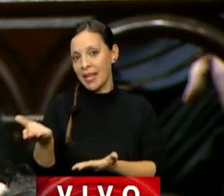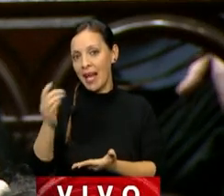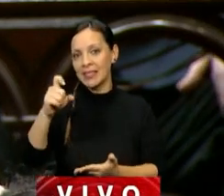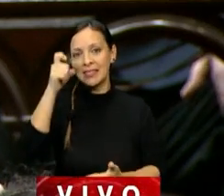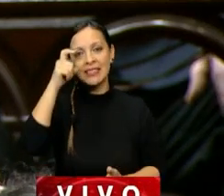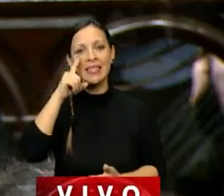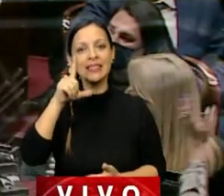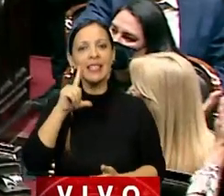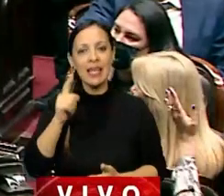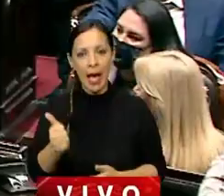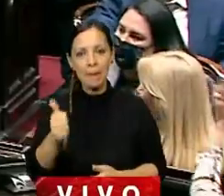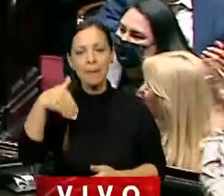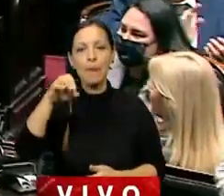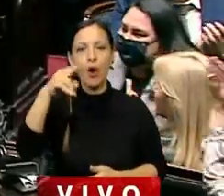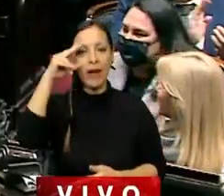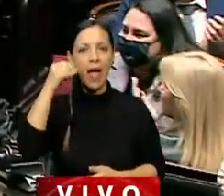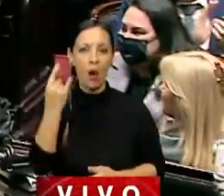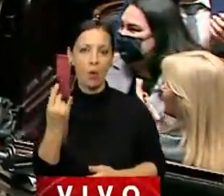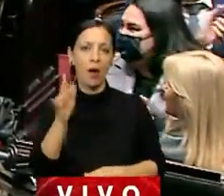Moró.